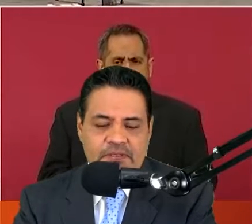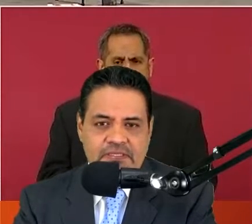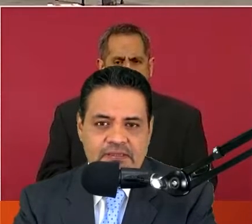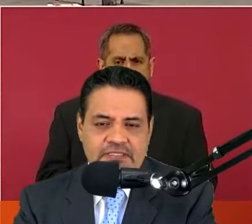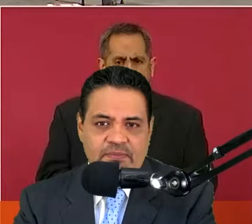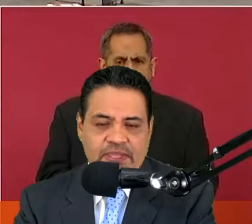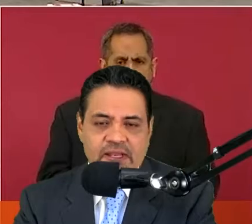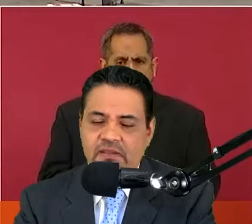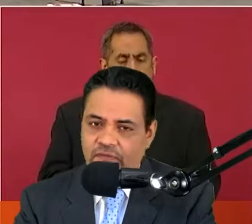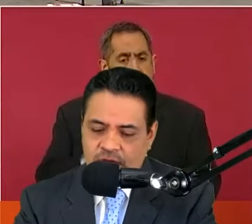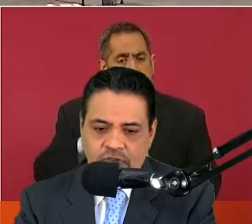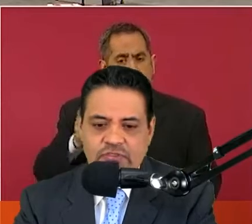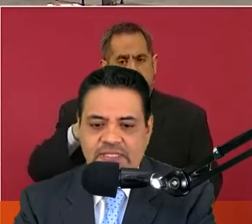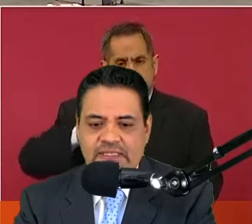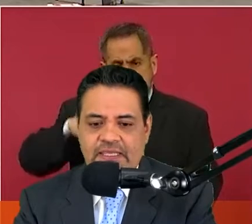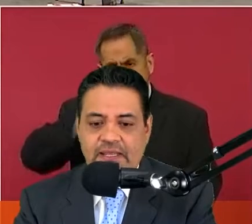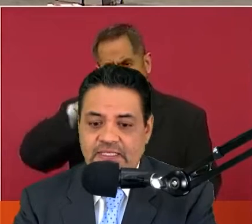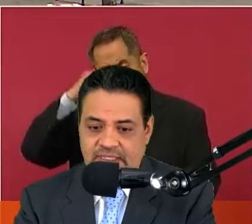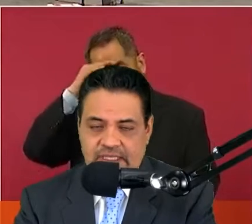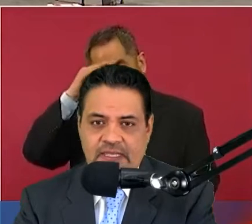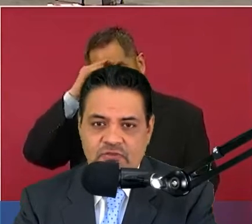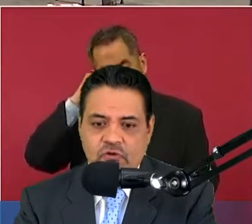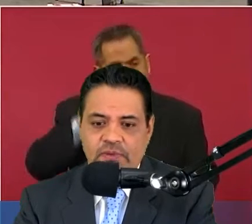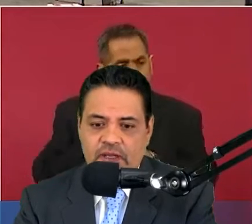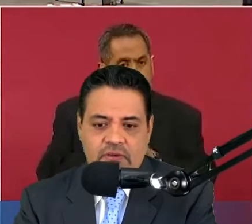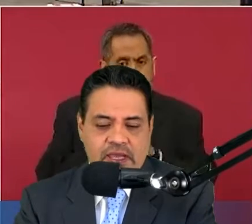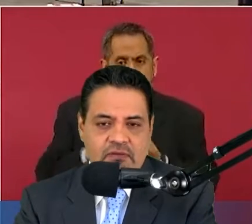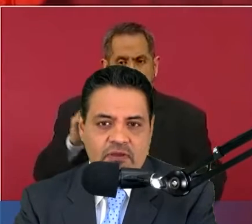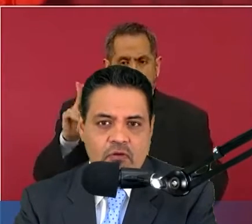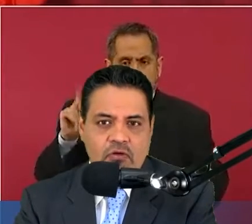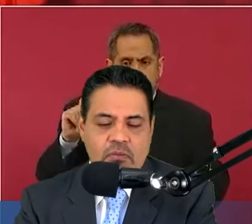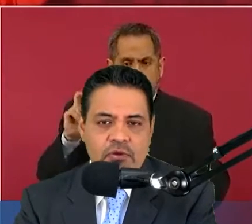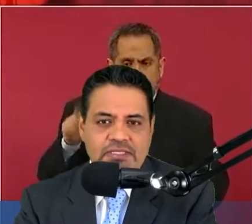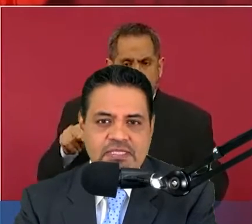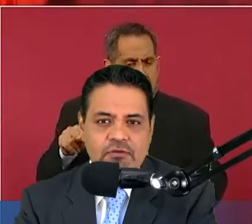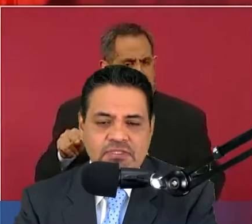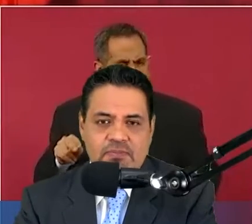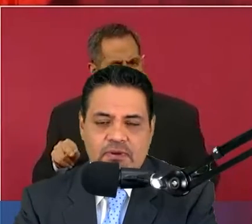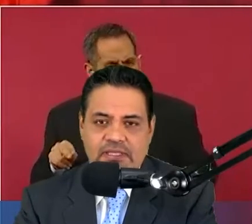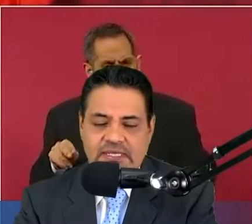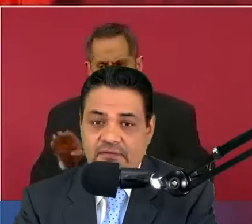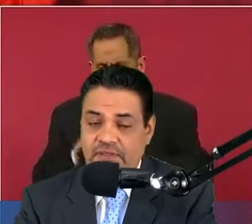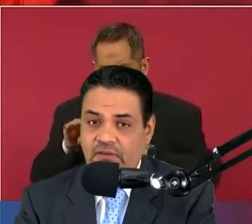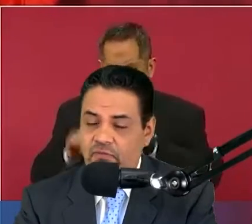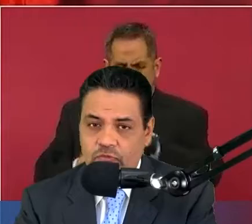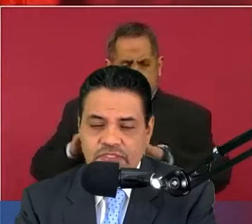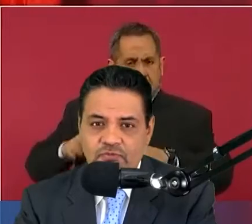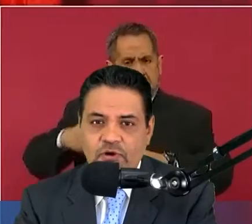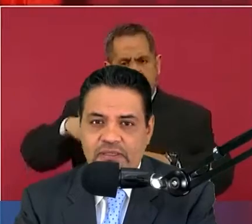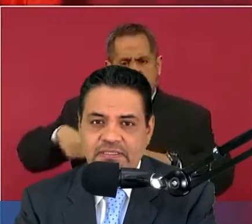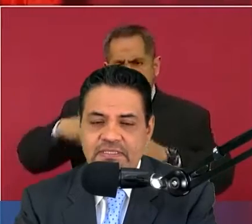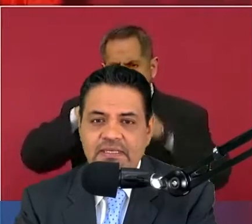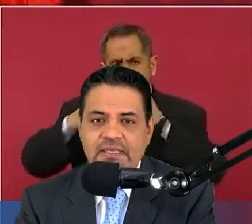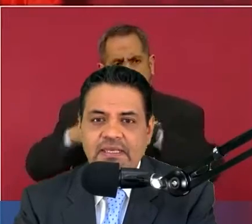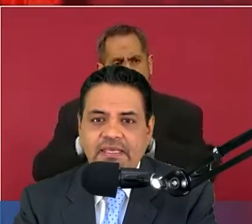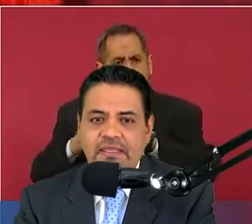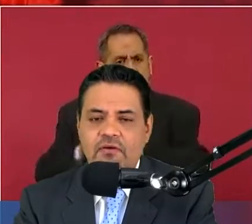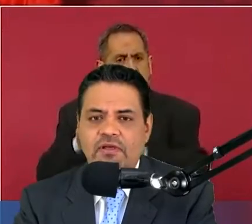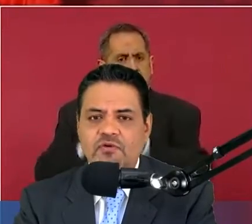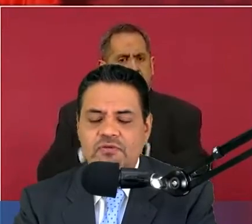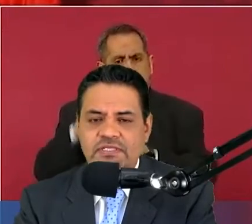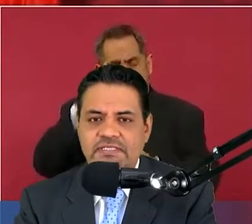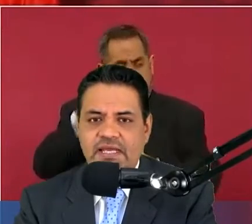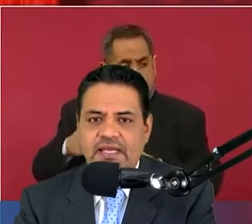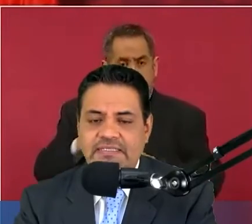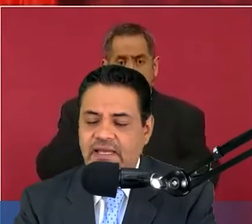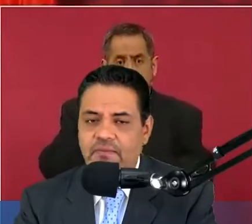El presidente esta mañana defendió su estrategia, la estrategia de su gobierno, que calificó como muy exitosa porque se han evitado muchas muertes, y dijo